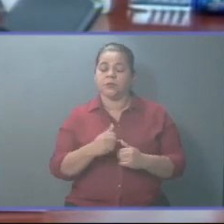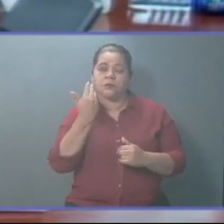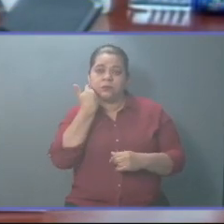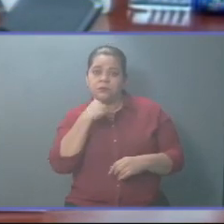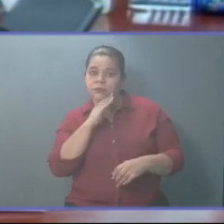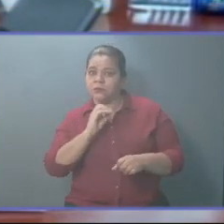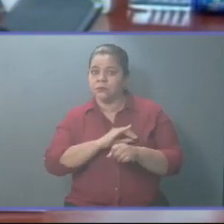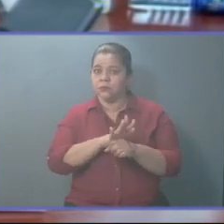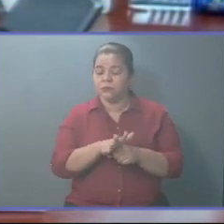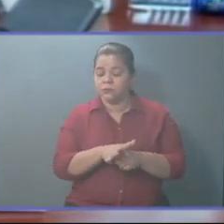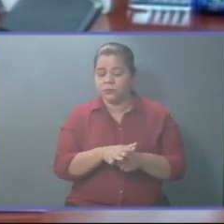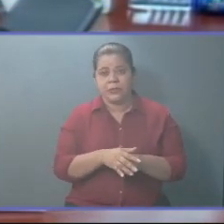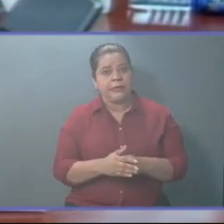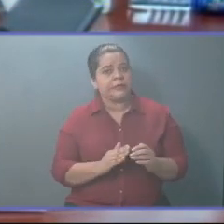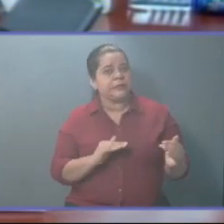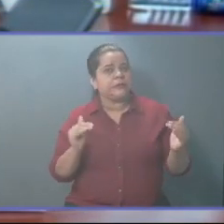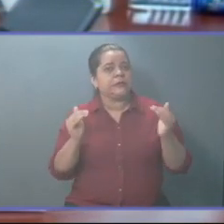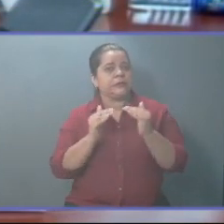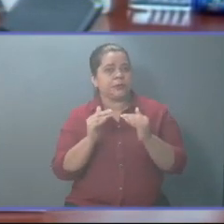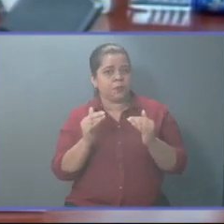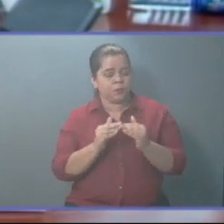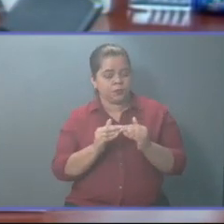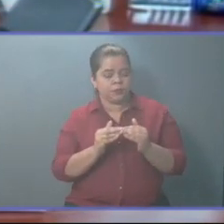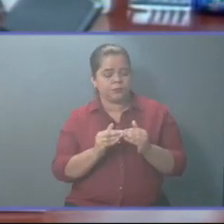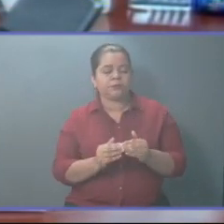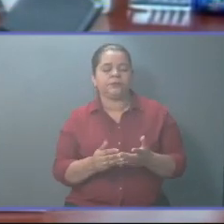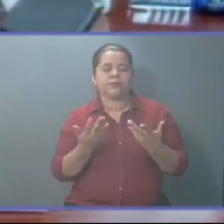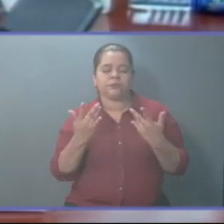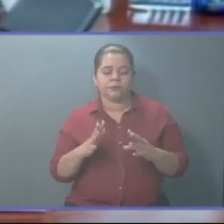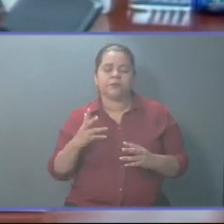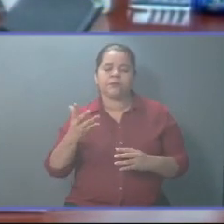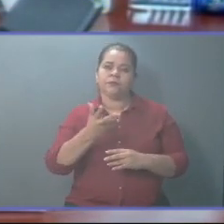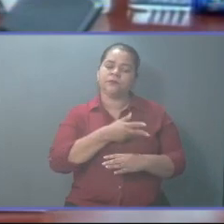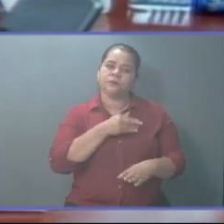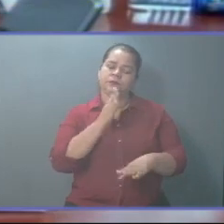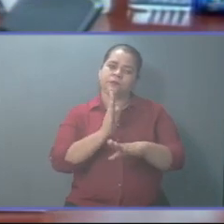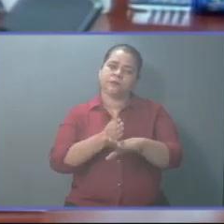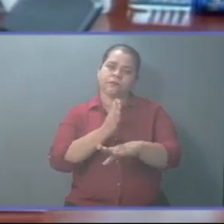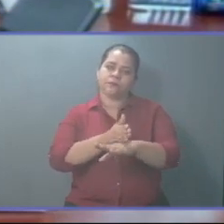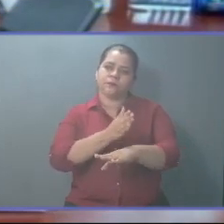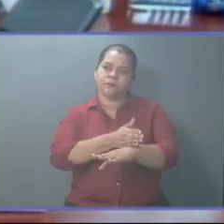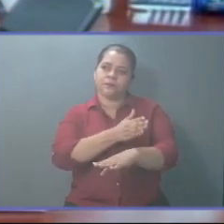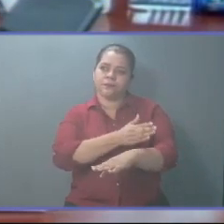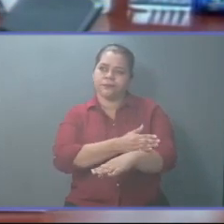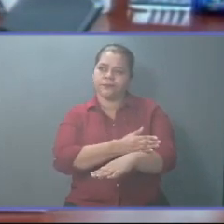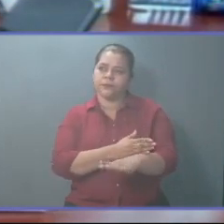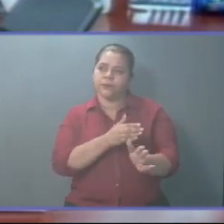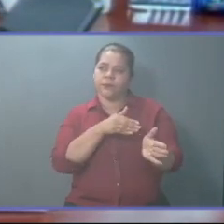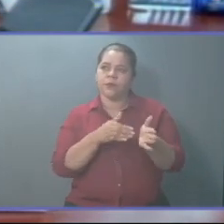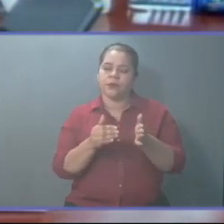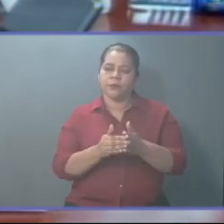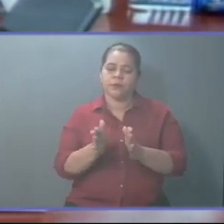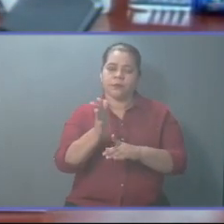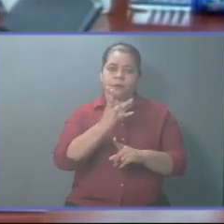que también nos lleva a que estamos entrando en una